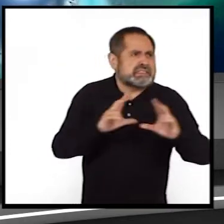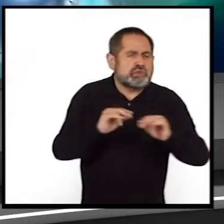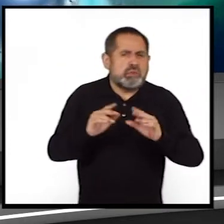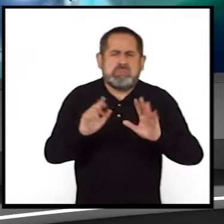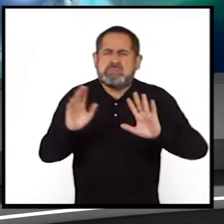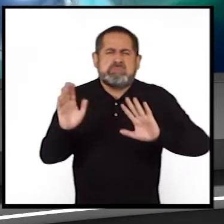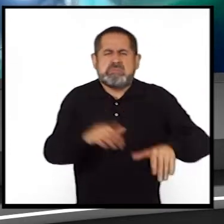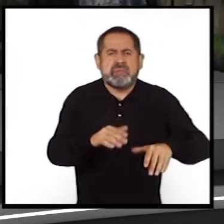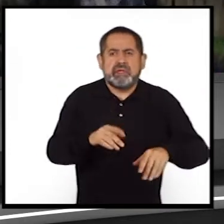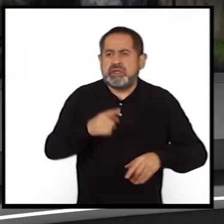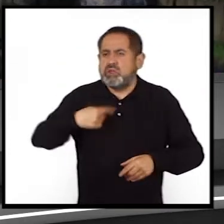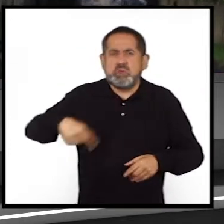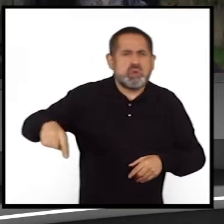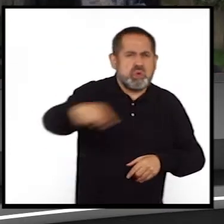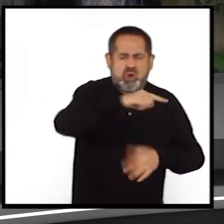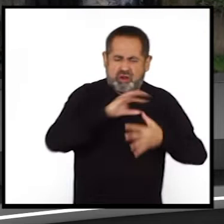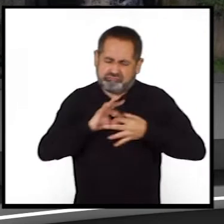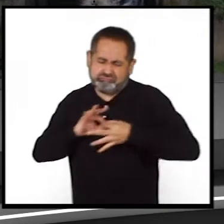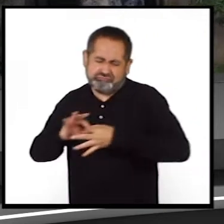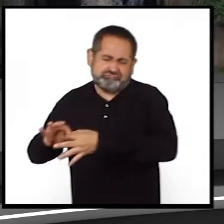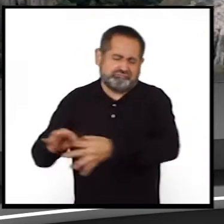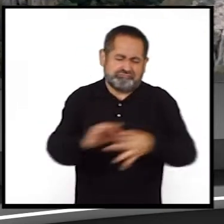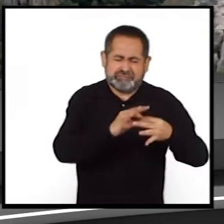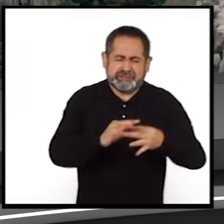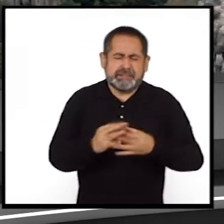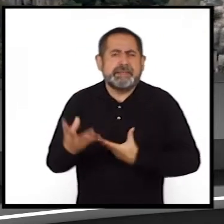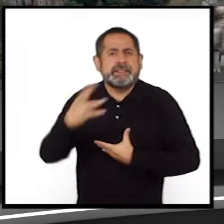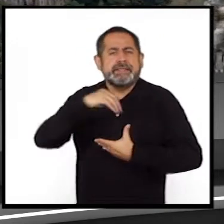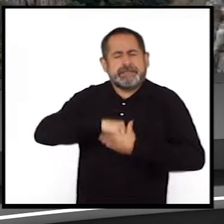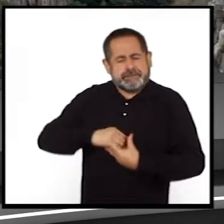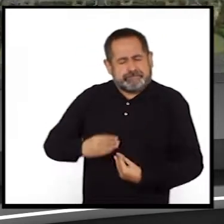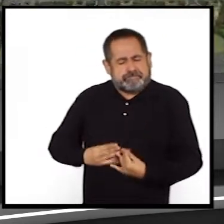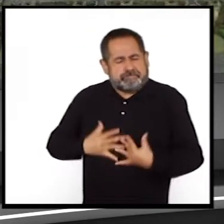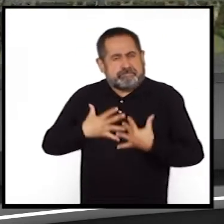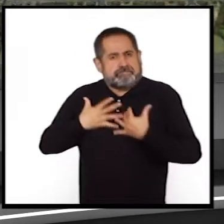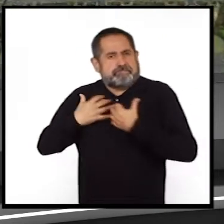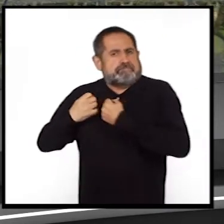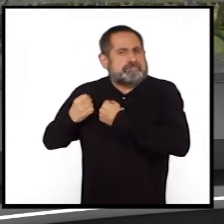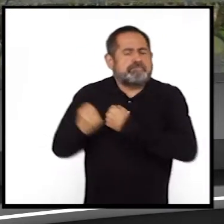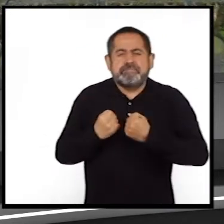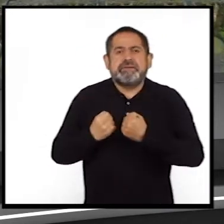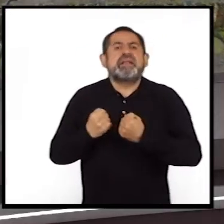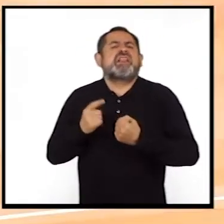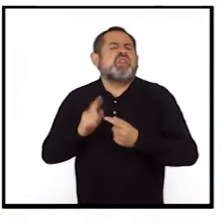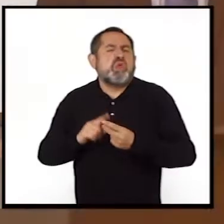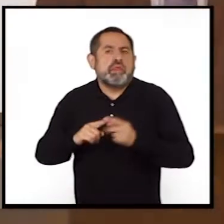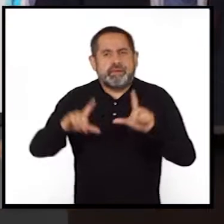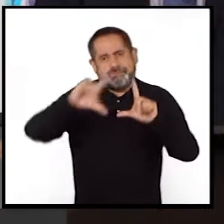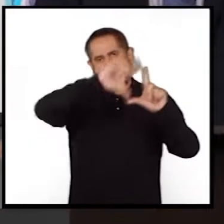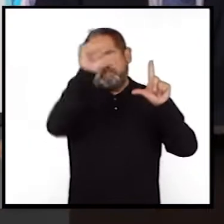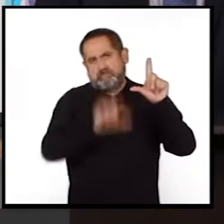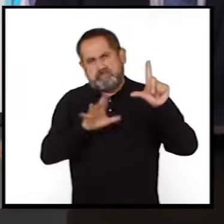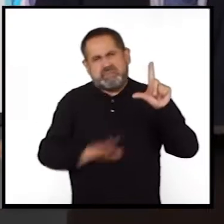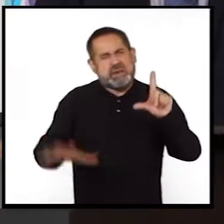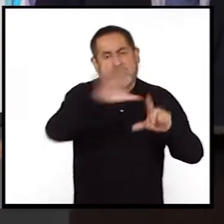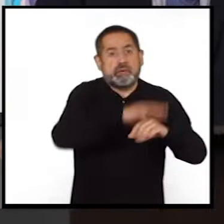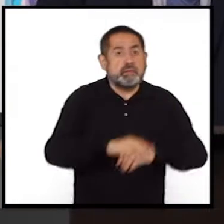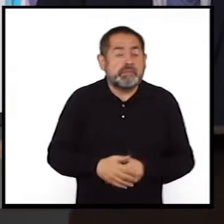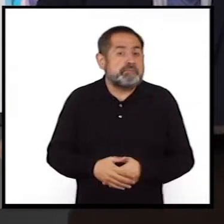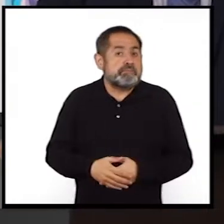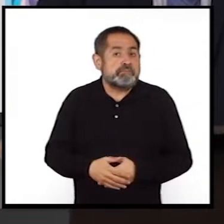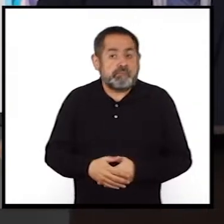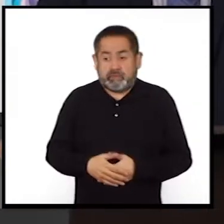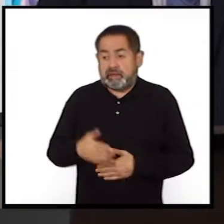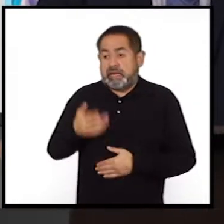sobre todo la unión y la solidaridad han llenado nuestros corazones en todo México. Hoy,